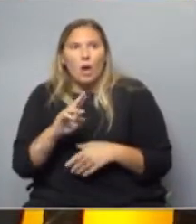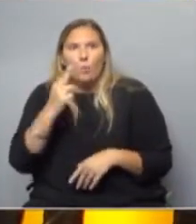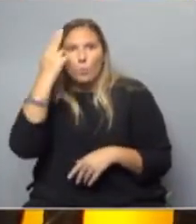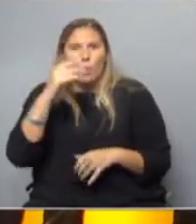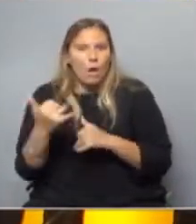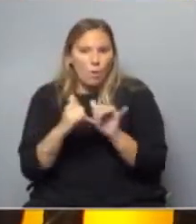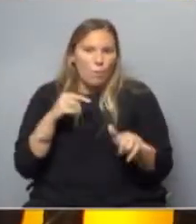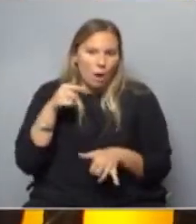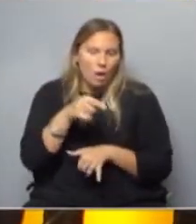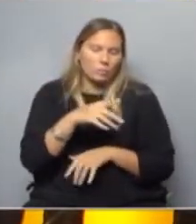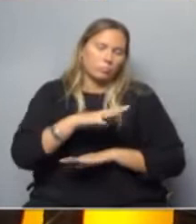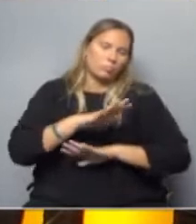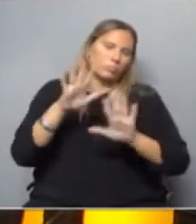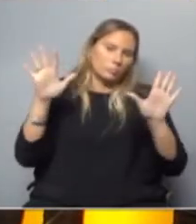sería